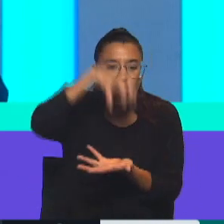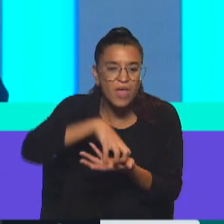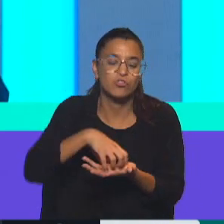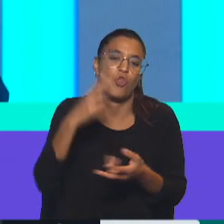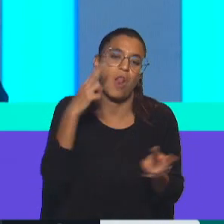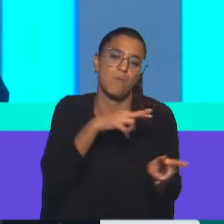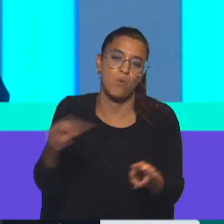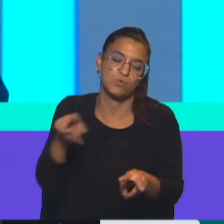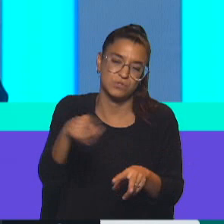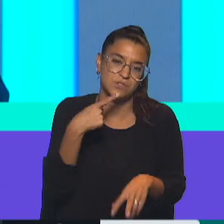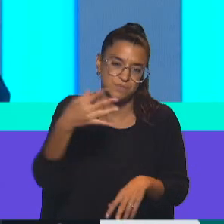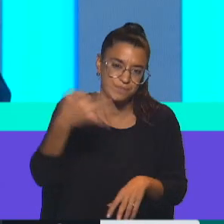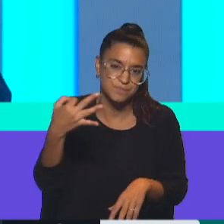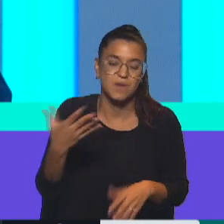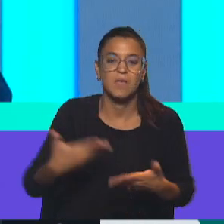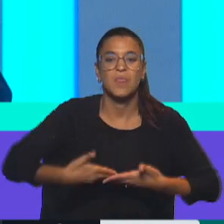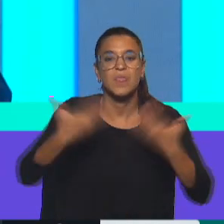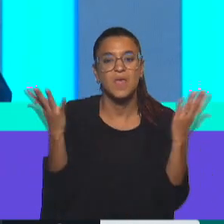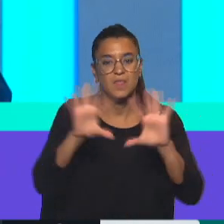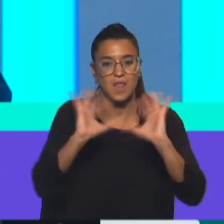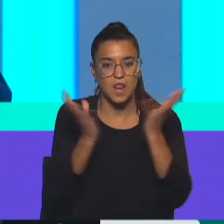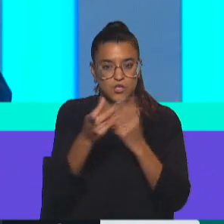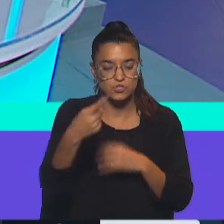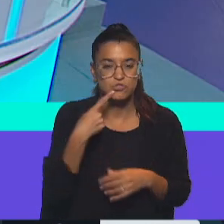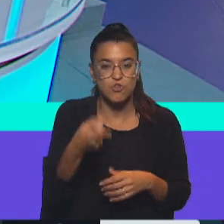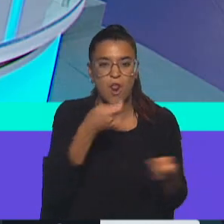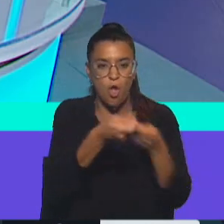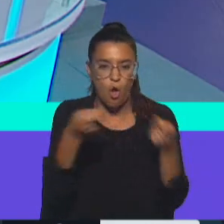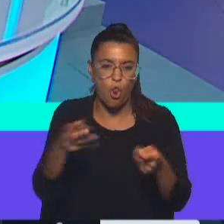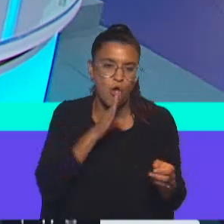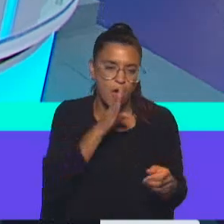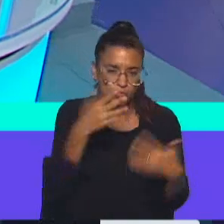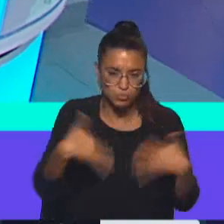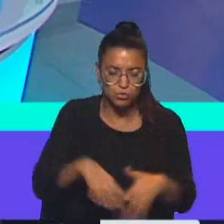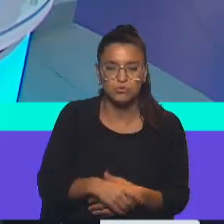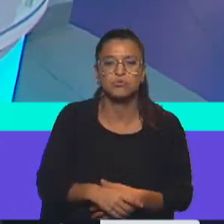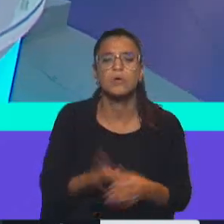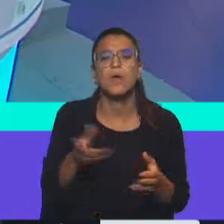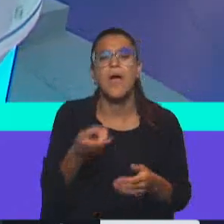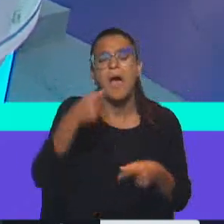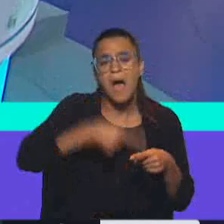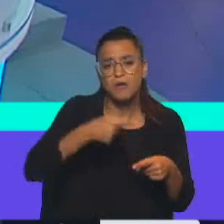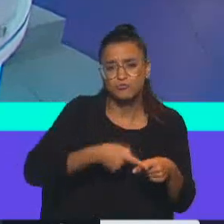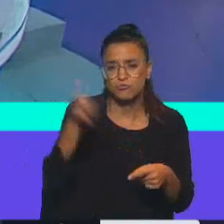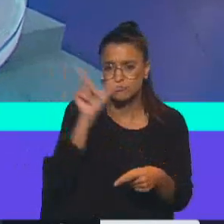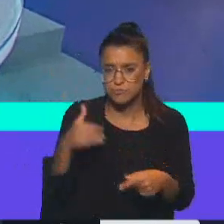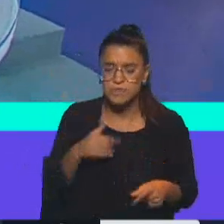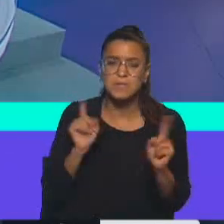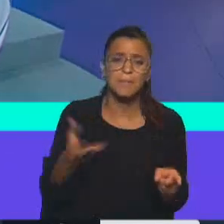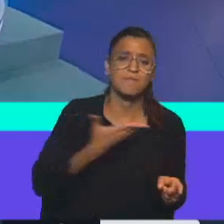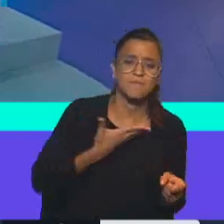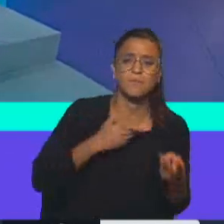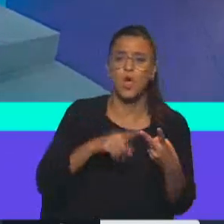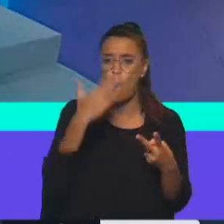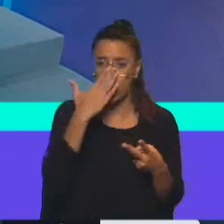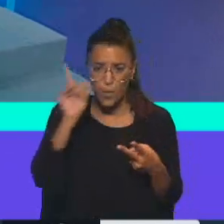del Estado argentino, recordando el Día Internacional del Holocausto. Va a haber actos en casi todo el país. Estamos hablando de Santa Fe, estamos hablando también en la provincia de Córdoba,